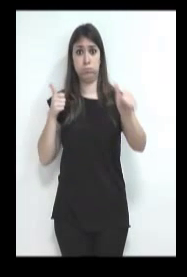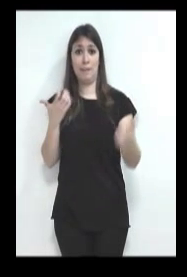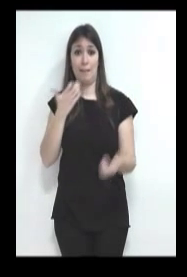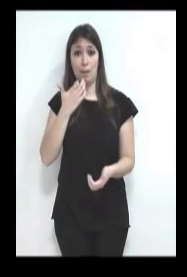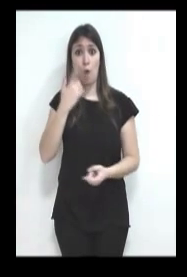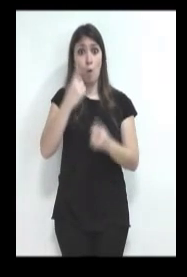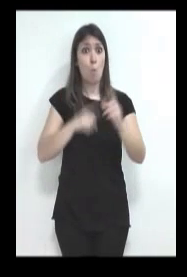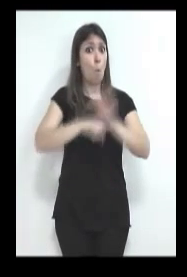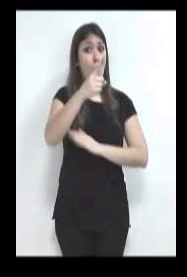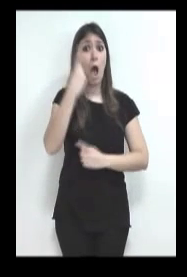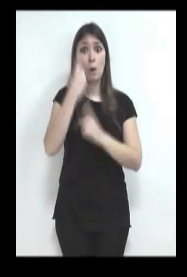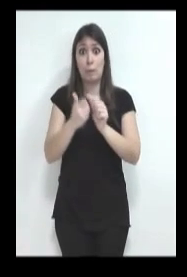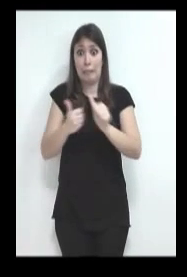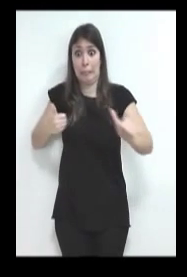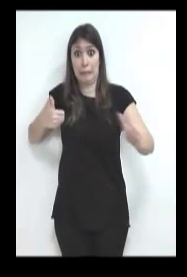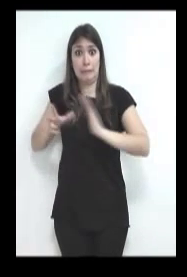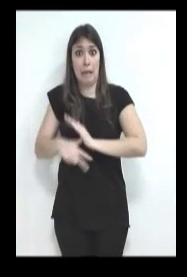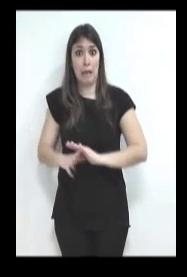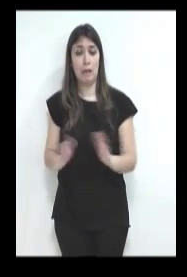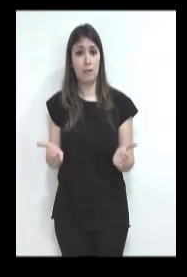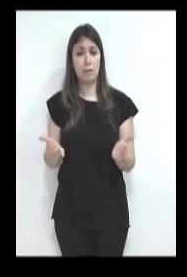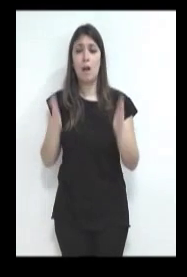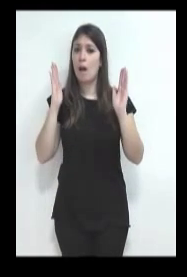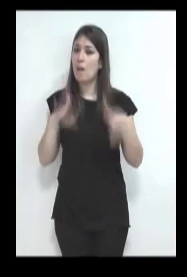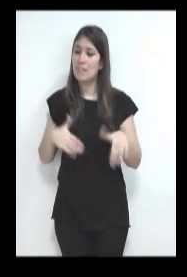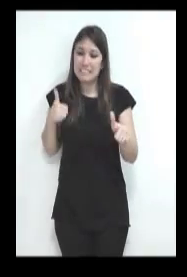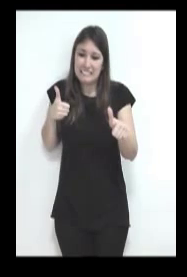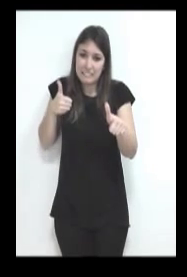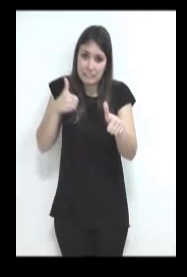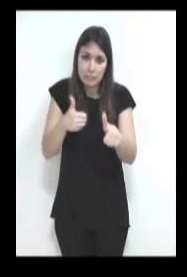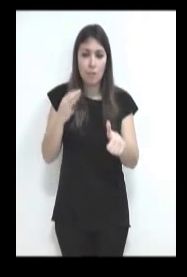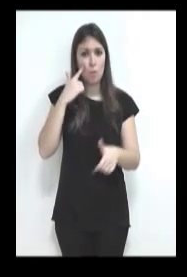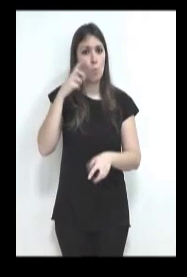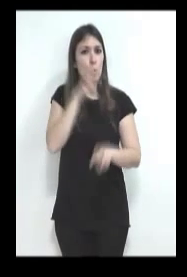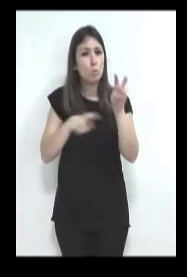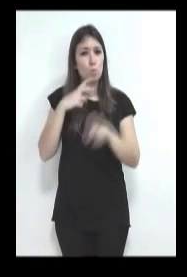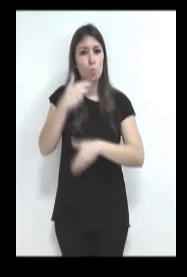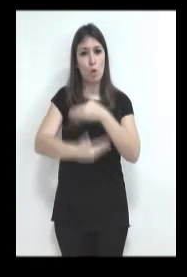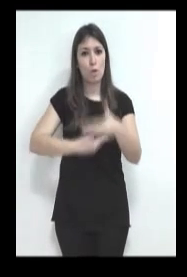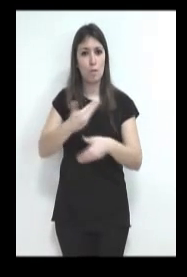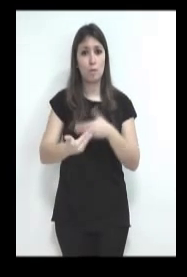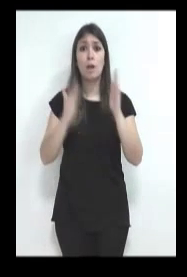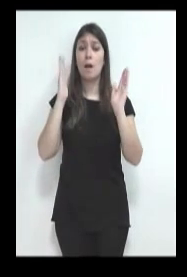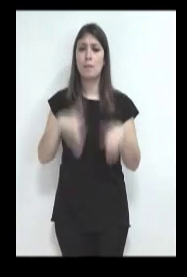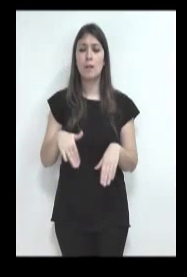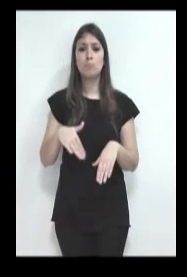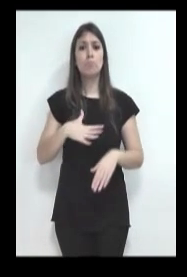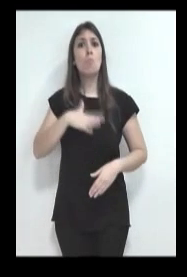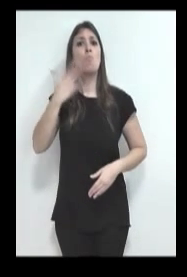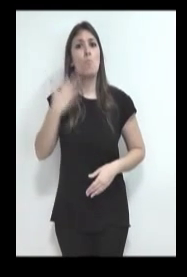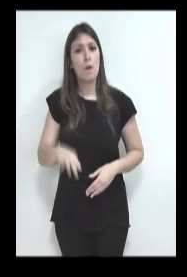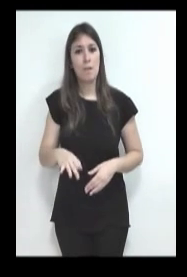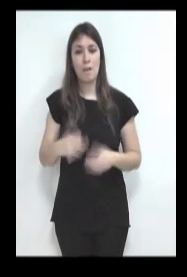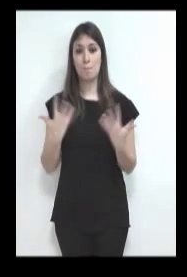Y que al final hay que conseguir acudir a procesos que de alguna forma tengan la capacidad en este sentido